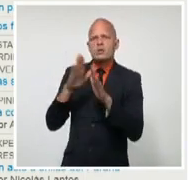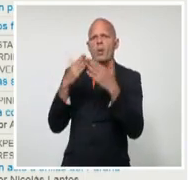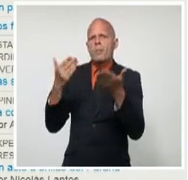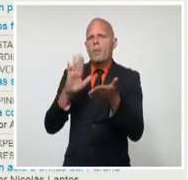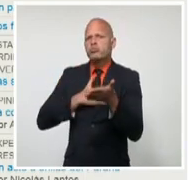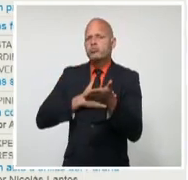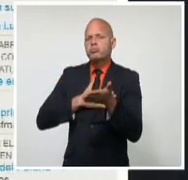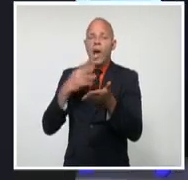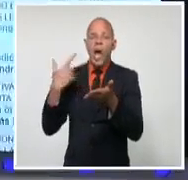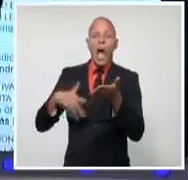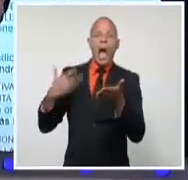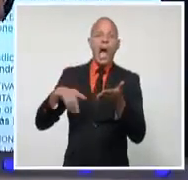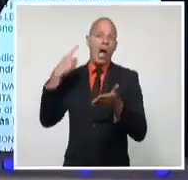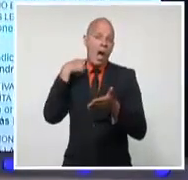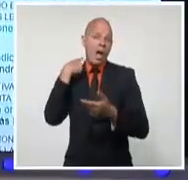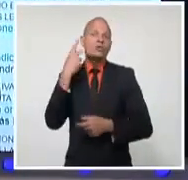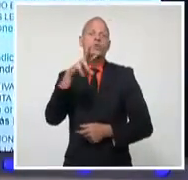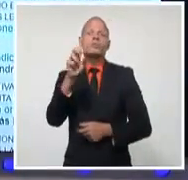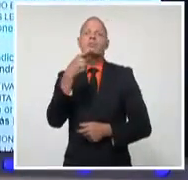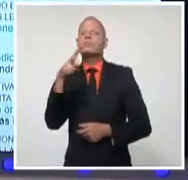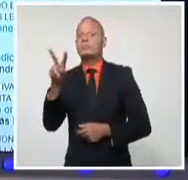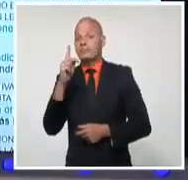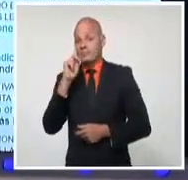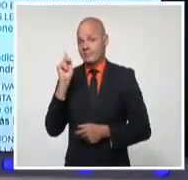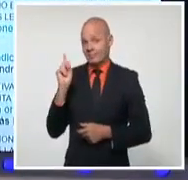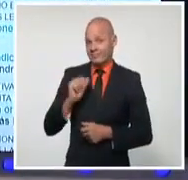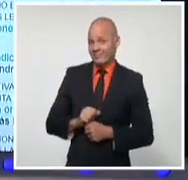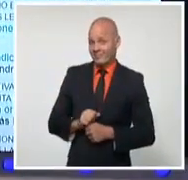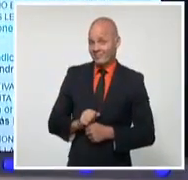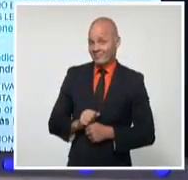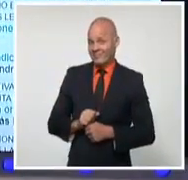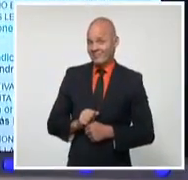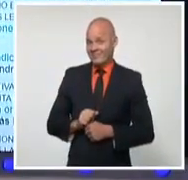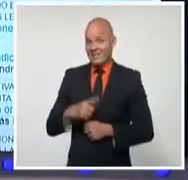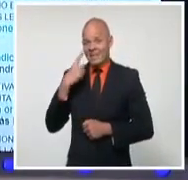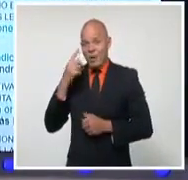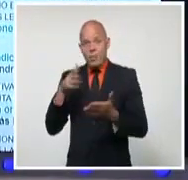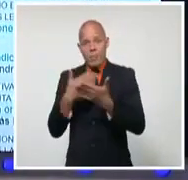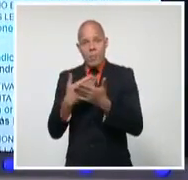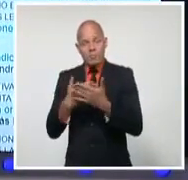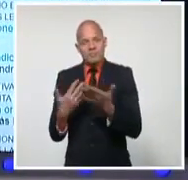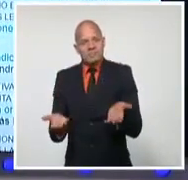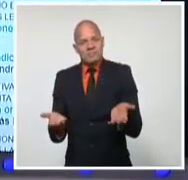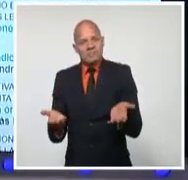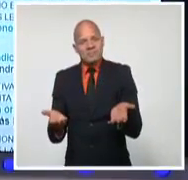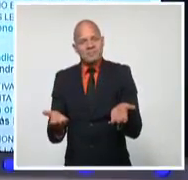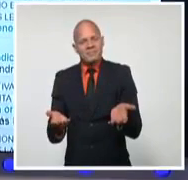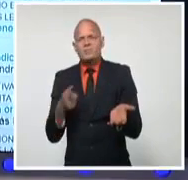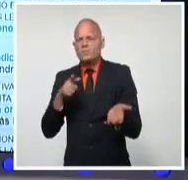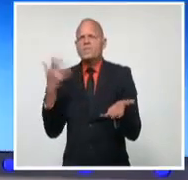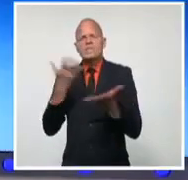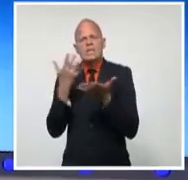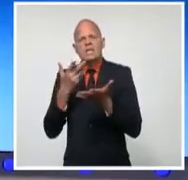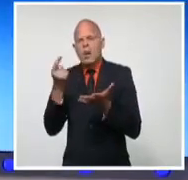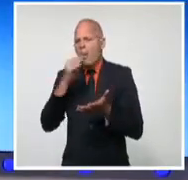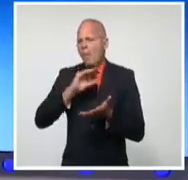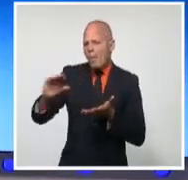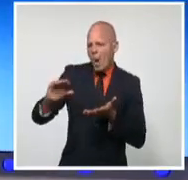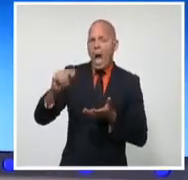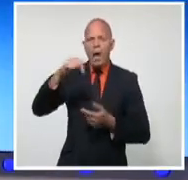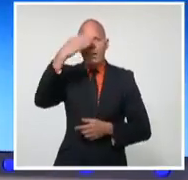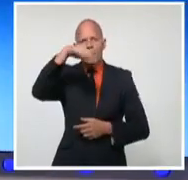2012. Las pruebas que demuestran quién diseña, quién ordena, quién financia la subversión interna en